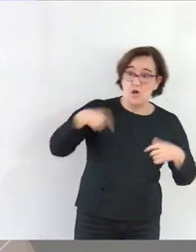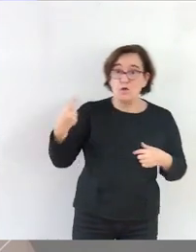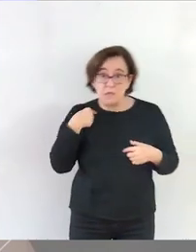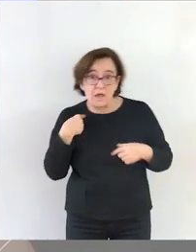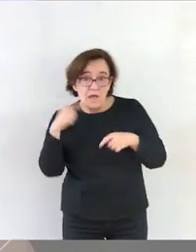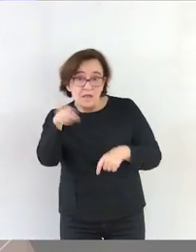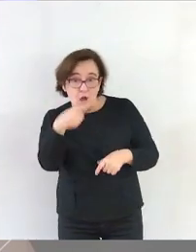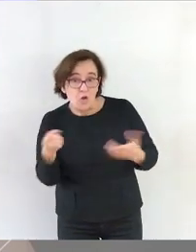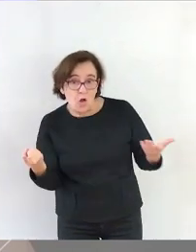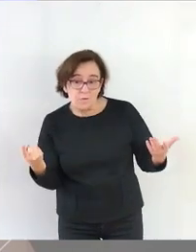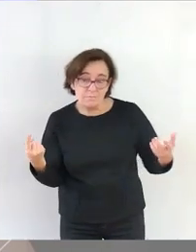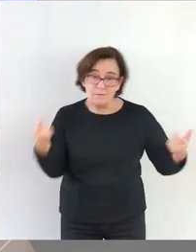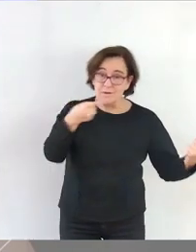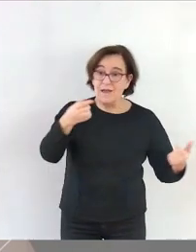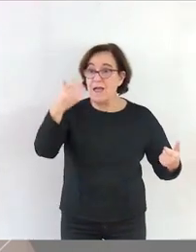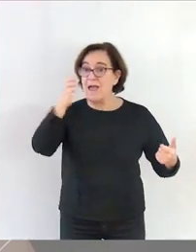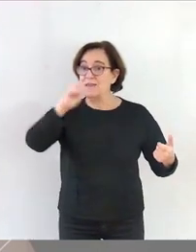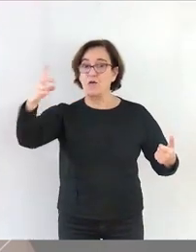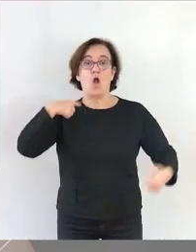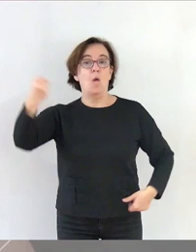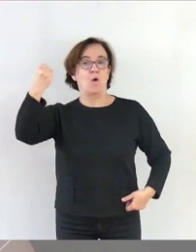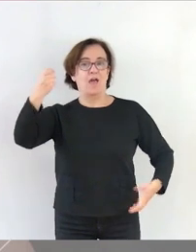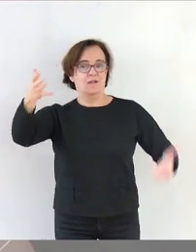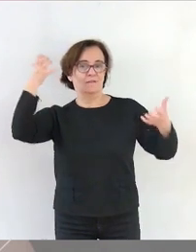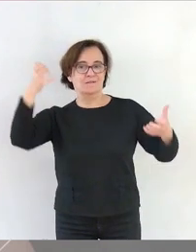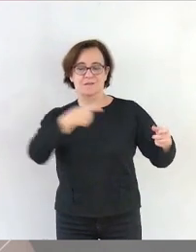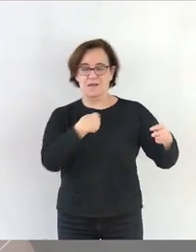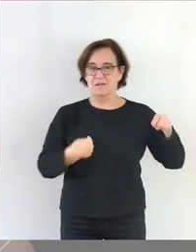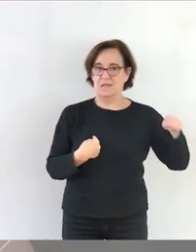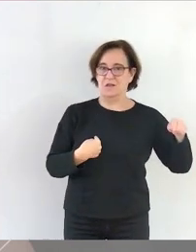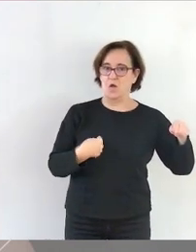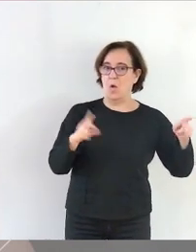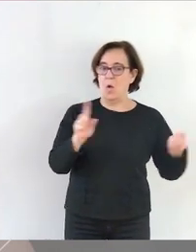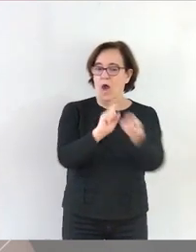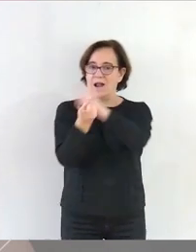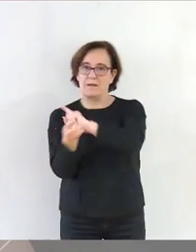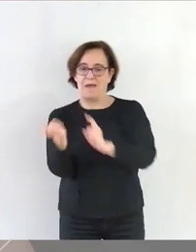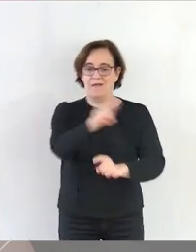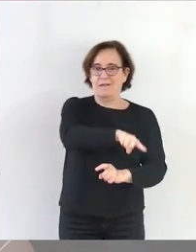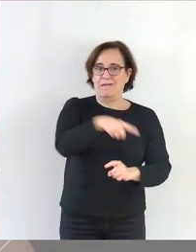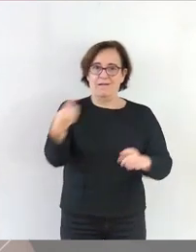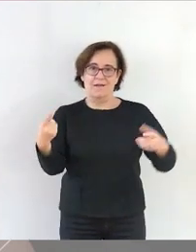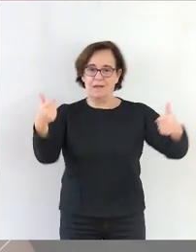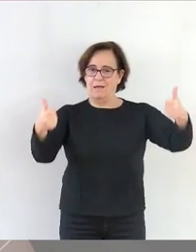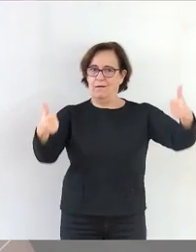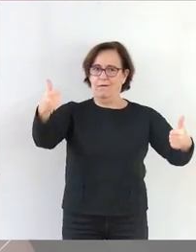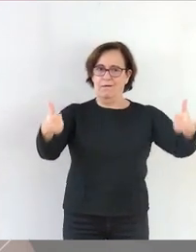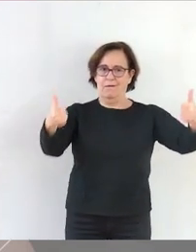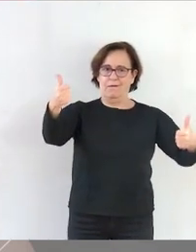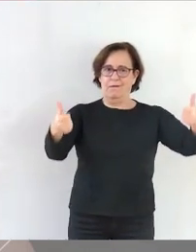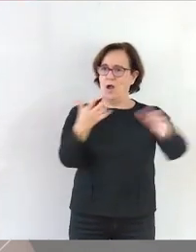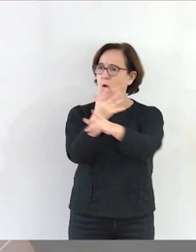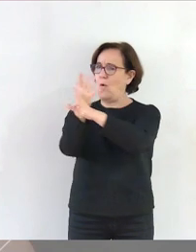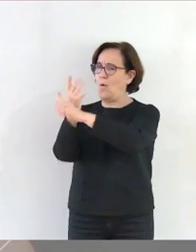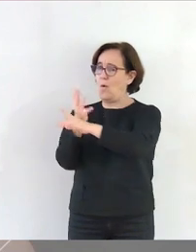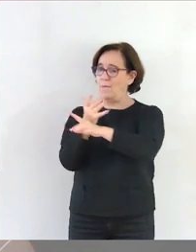eh estades Unidos gana poder porque lo china Lo mengua o al revés y estamos continuamente en juegos donde